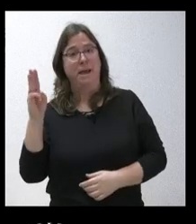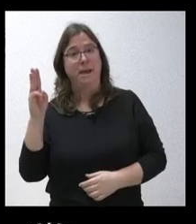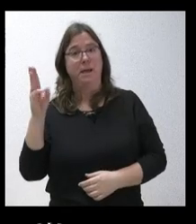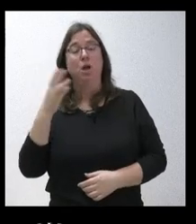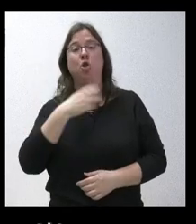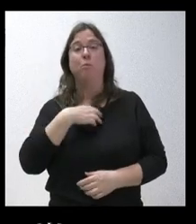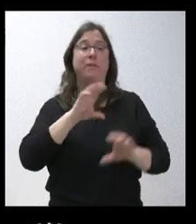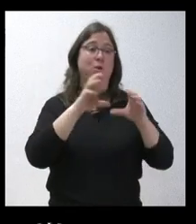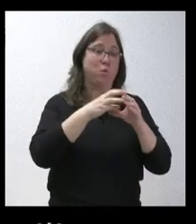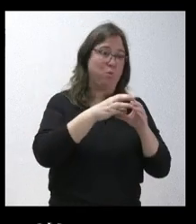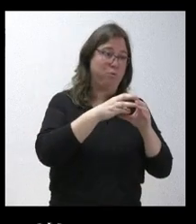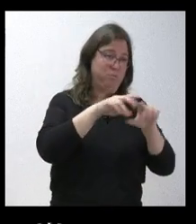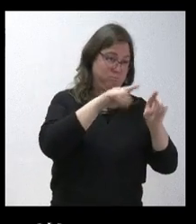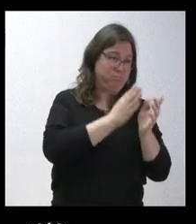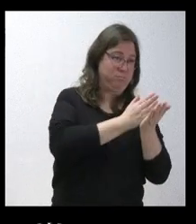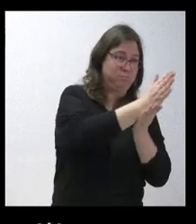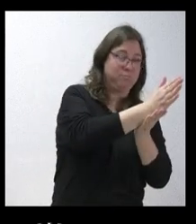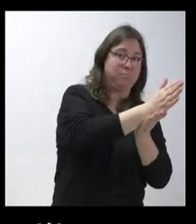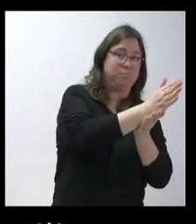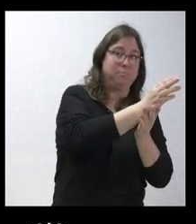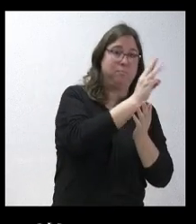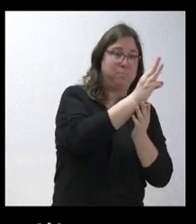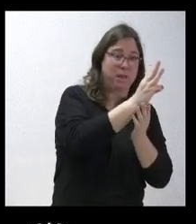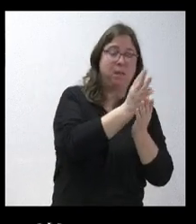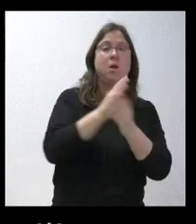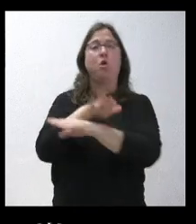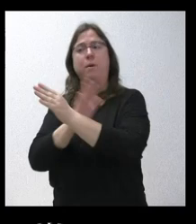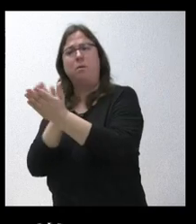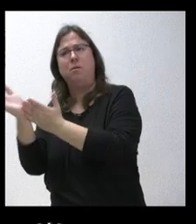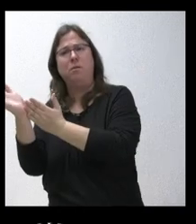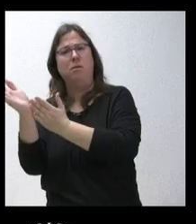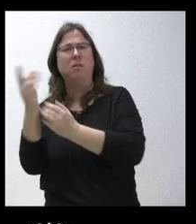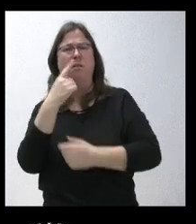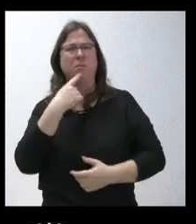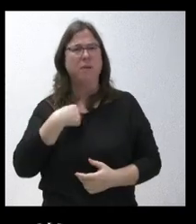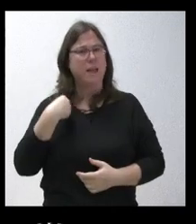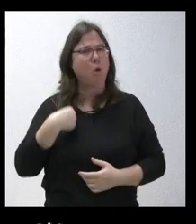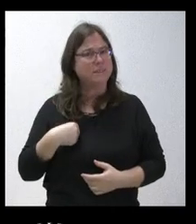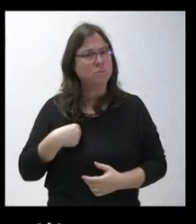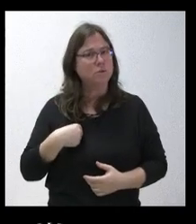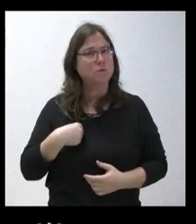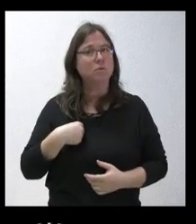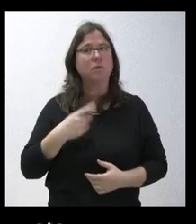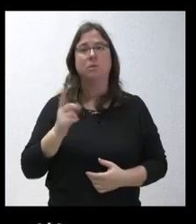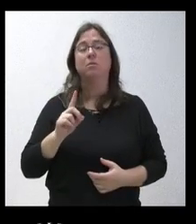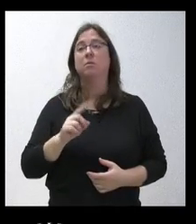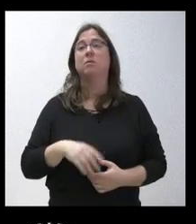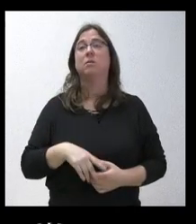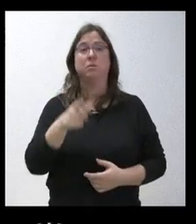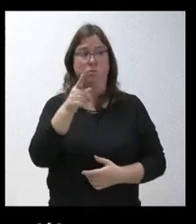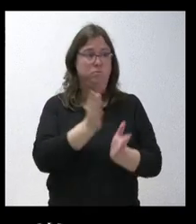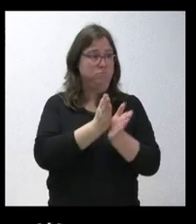grupo parlamentario vaya por un lado y el gobierno por otro o me está usted diciendo que es la misma cosa no están yendo